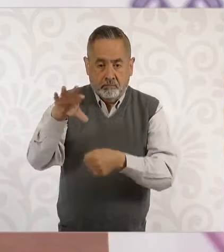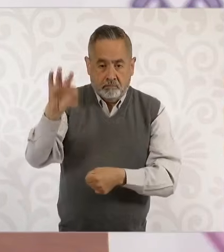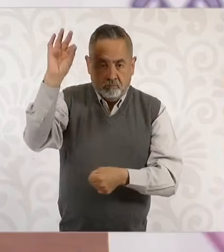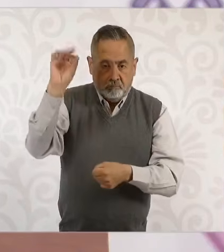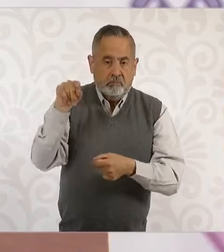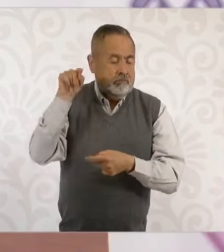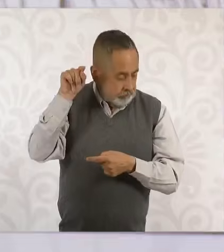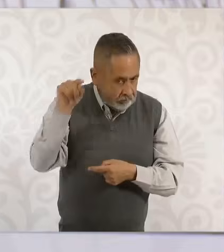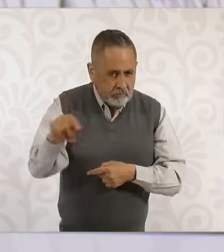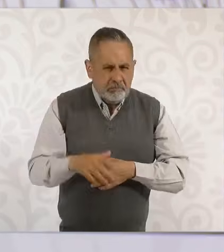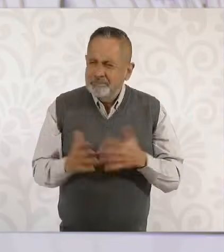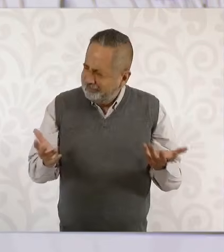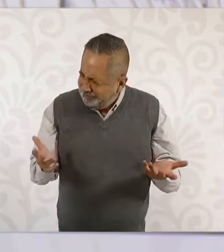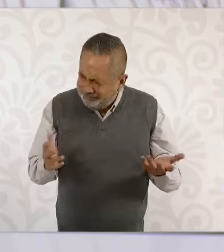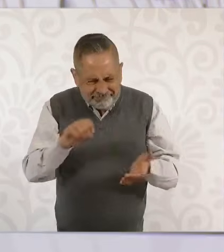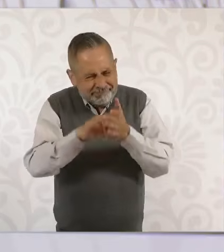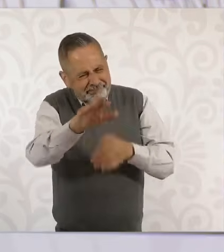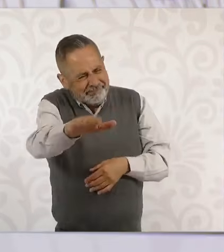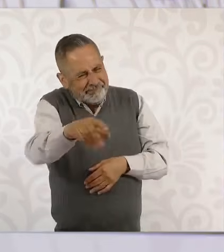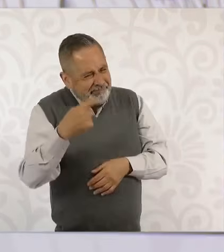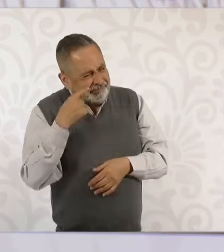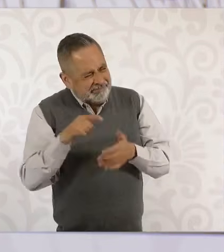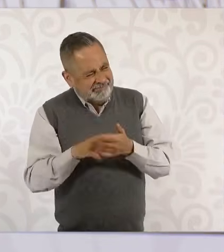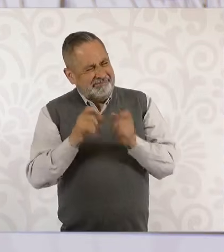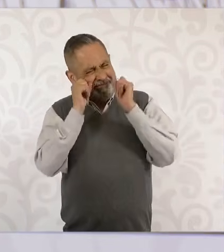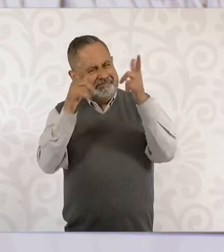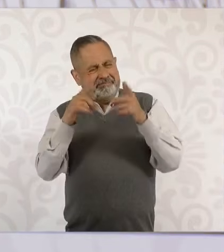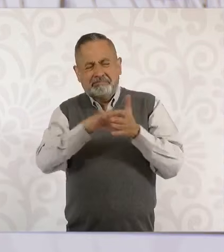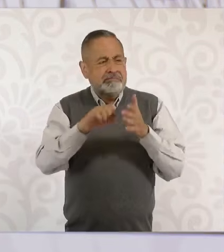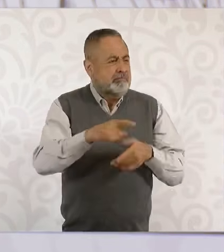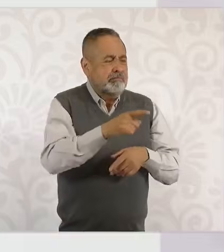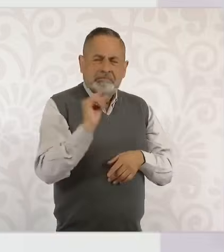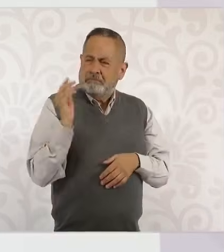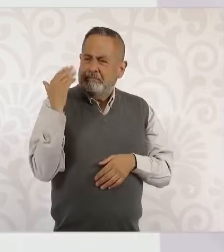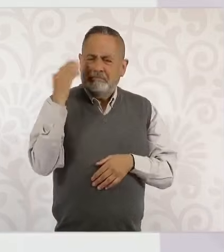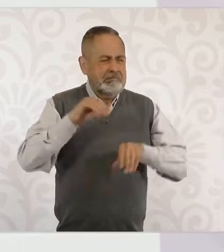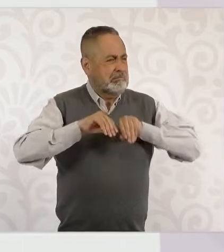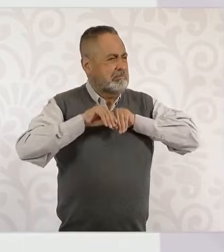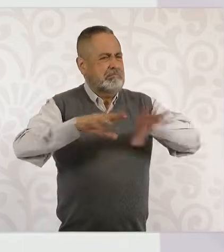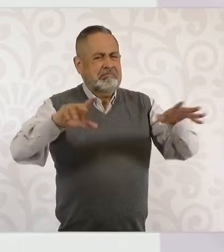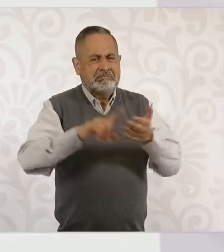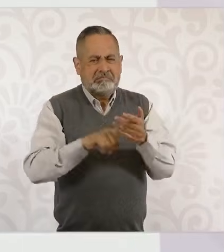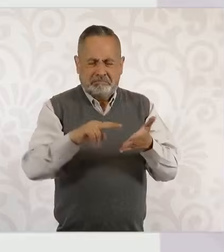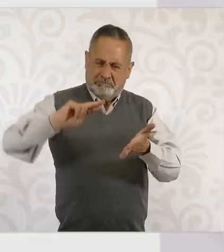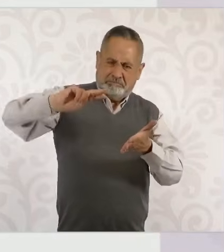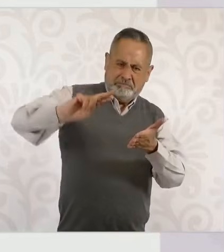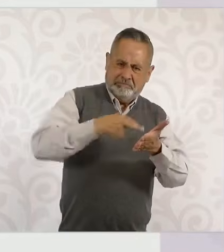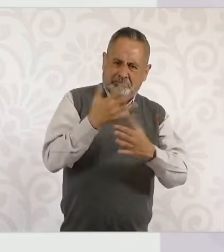cierto, ¿no les llama la atención un desplegado que salió el fin de semana